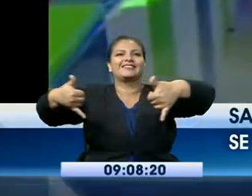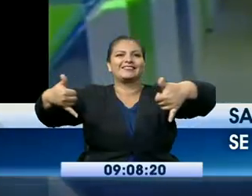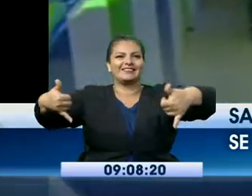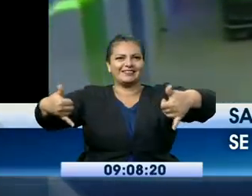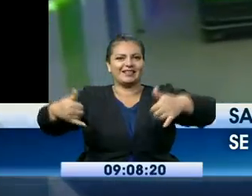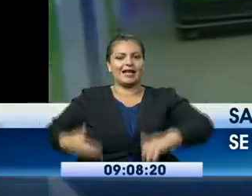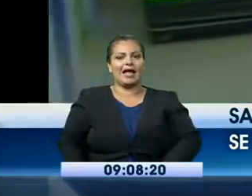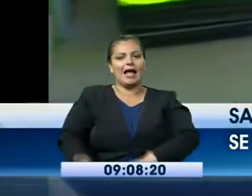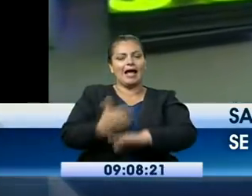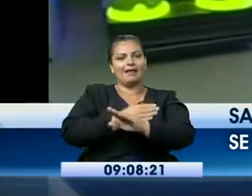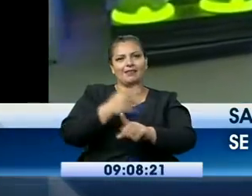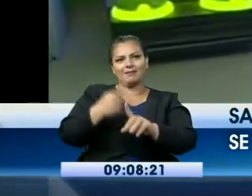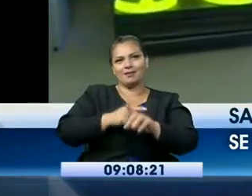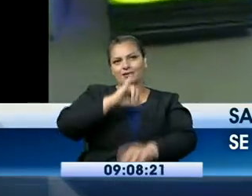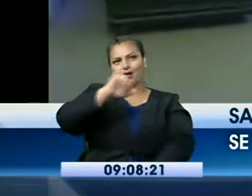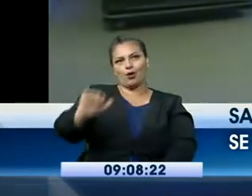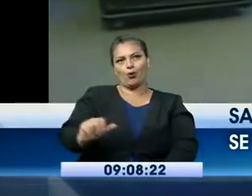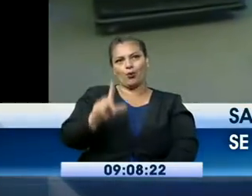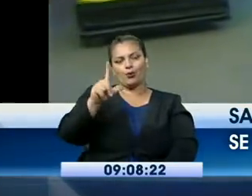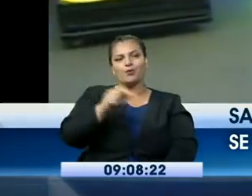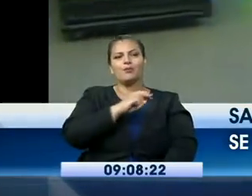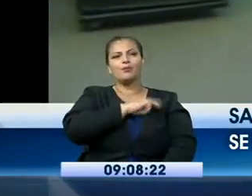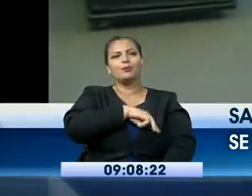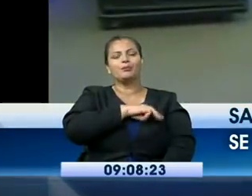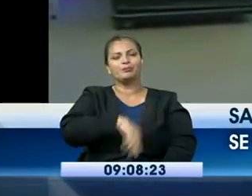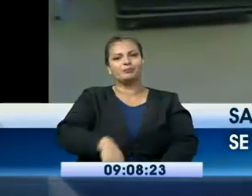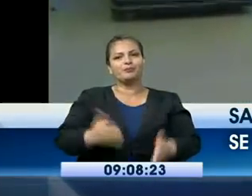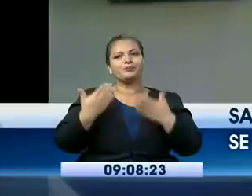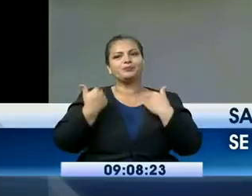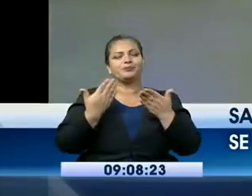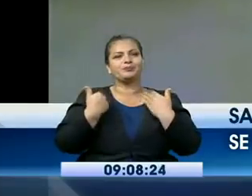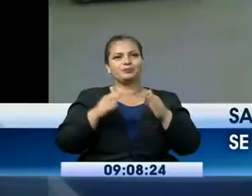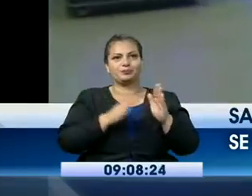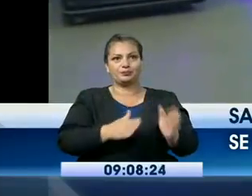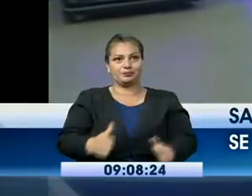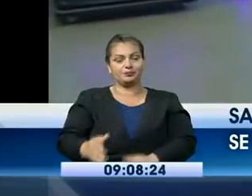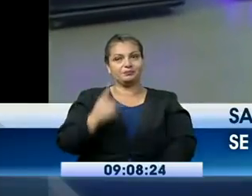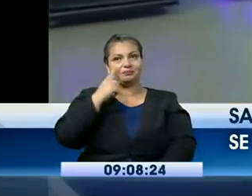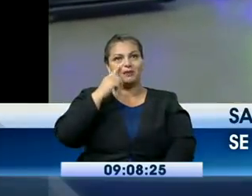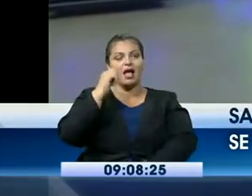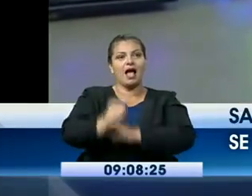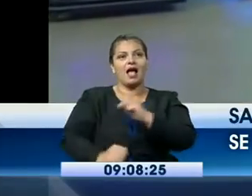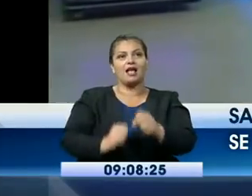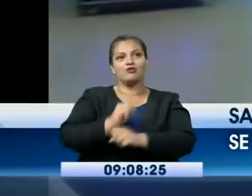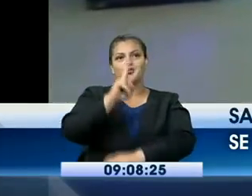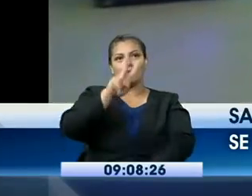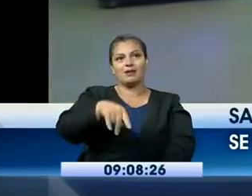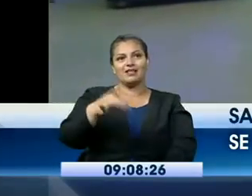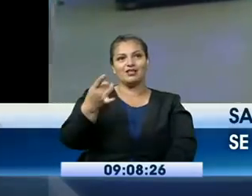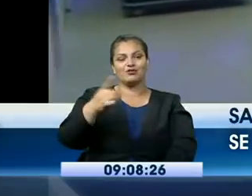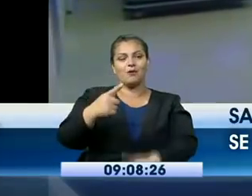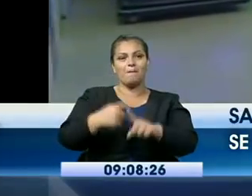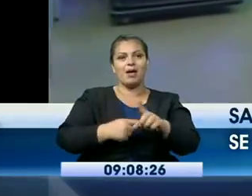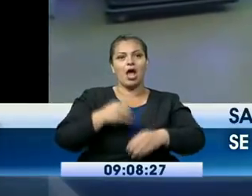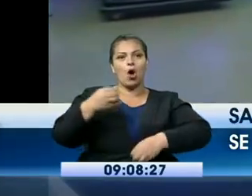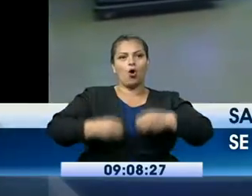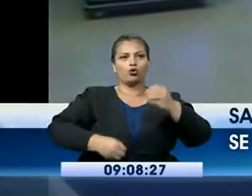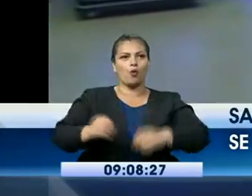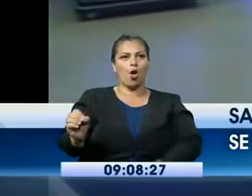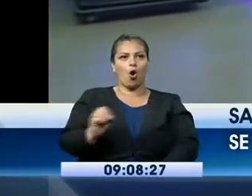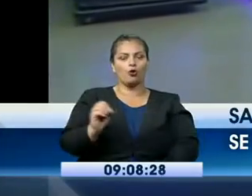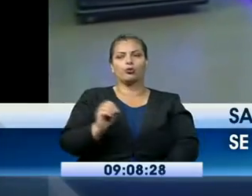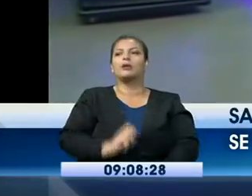guayaquil el cual se va a desarrollar se va a inaugurar el próximo año en el mes de octubre donde vamos a tener varias astas de